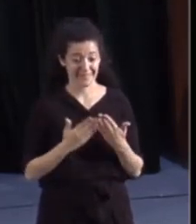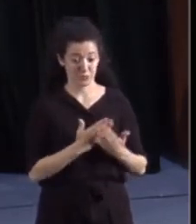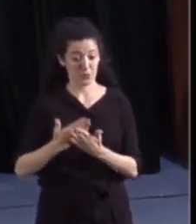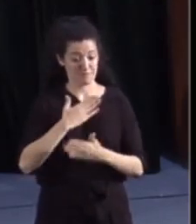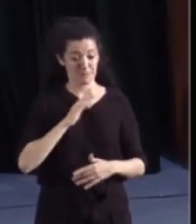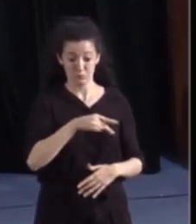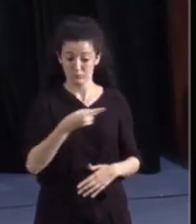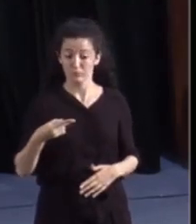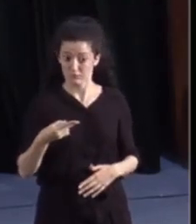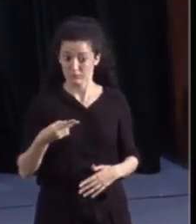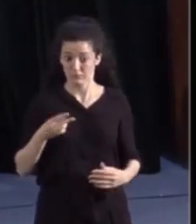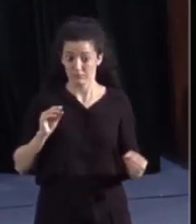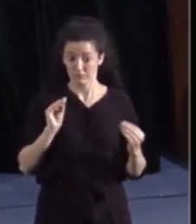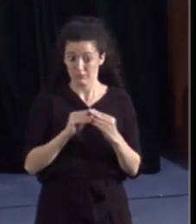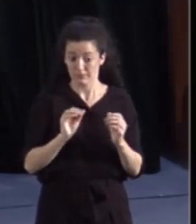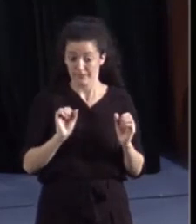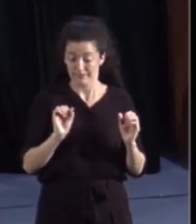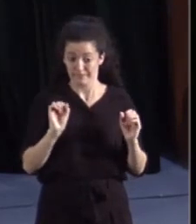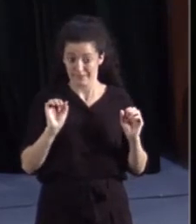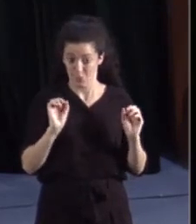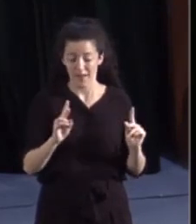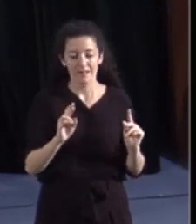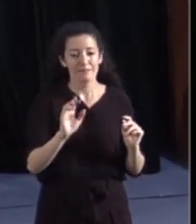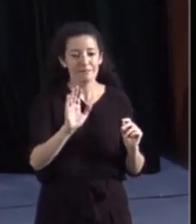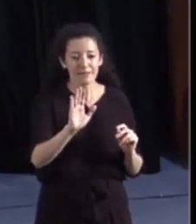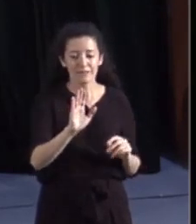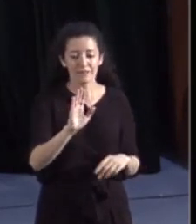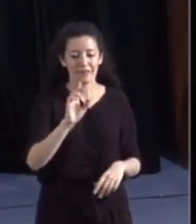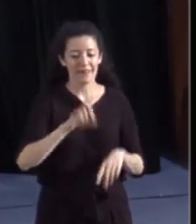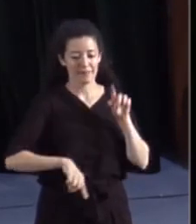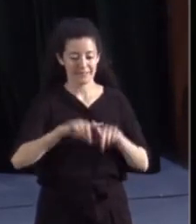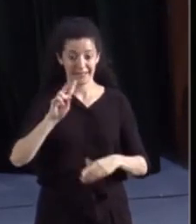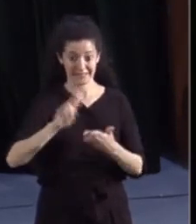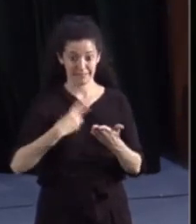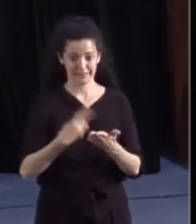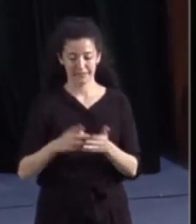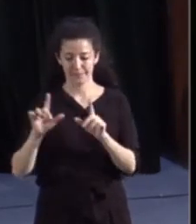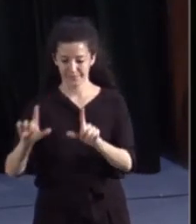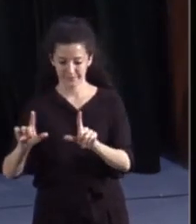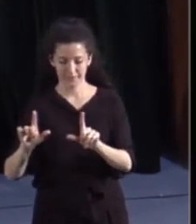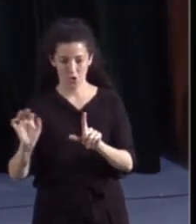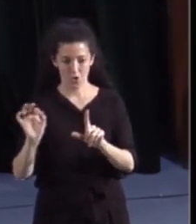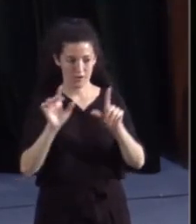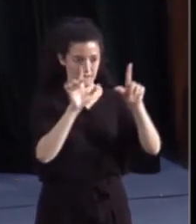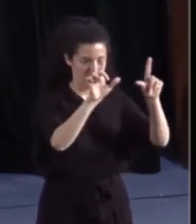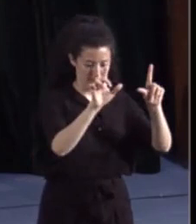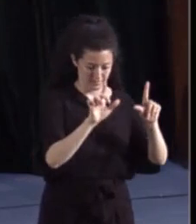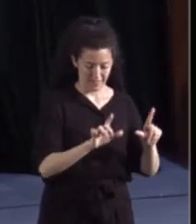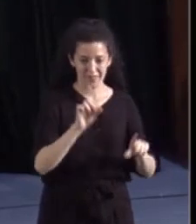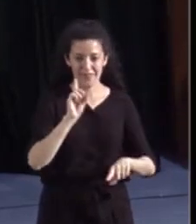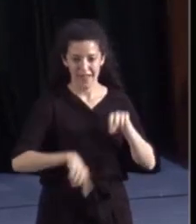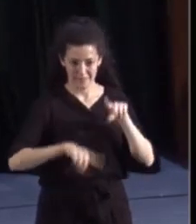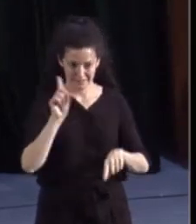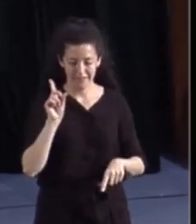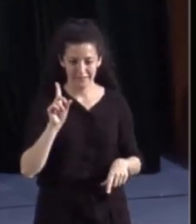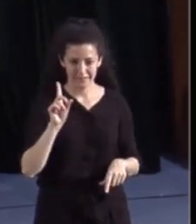está ocupando, qué posición está ocupando la intérprete en pantalla, la fijación de la mirada no se